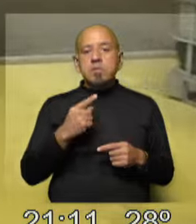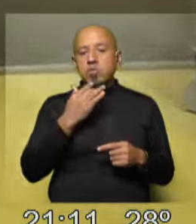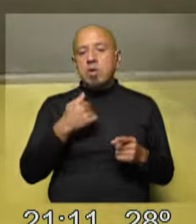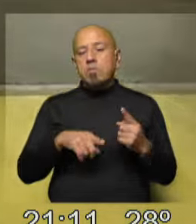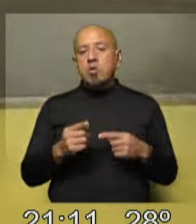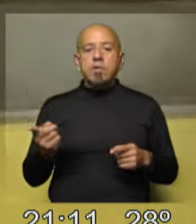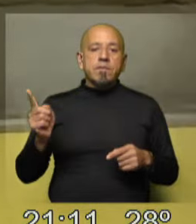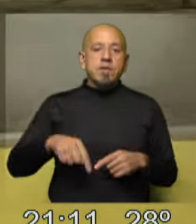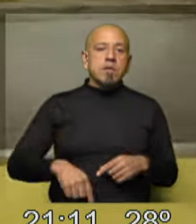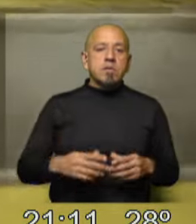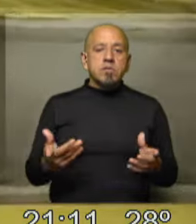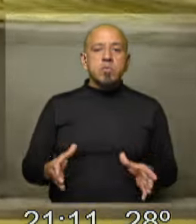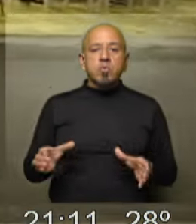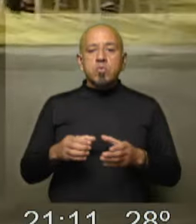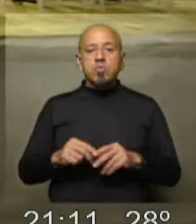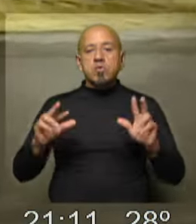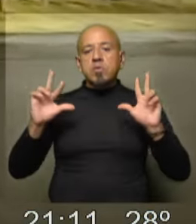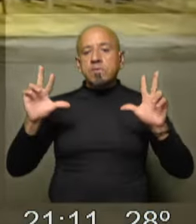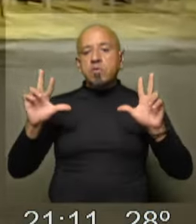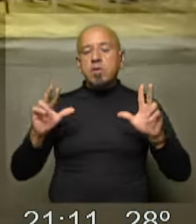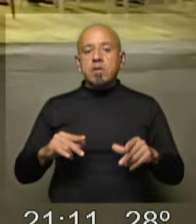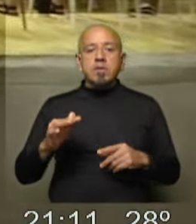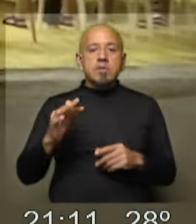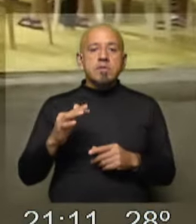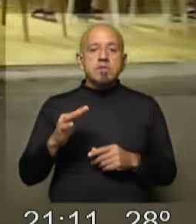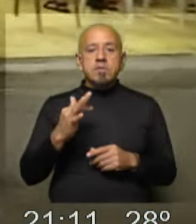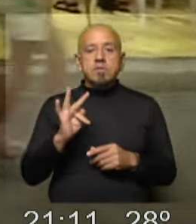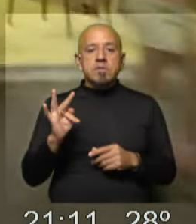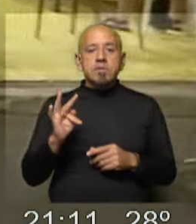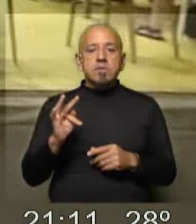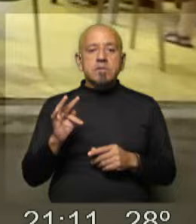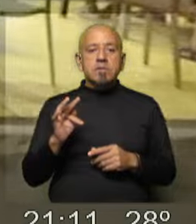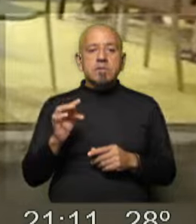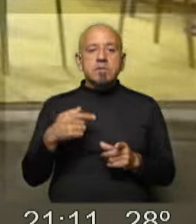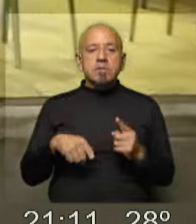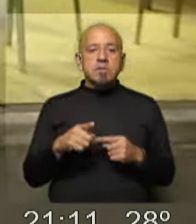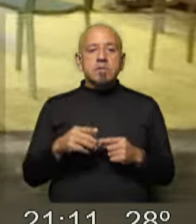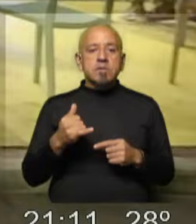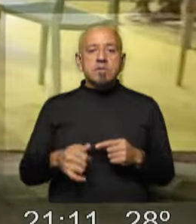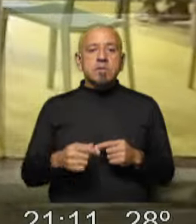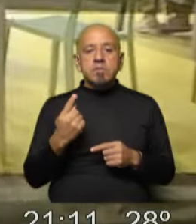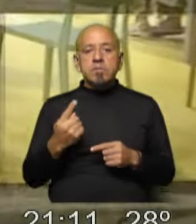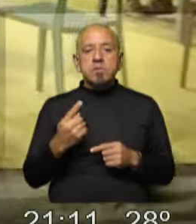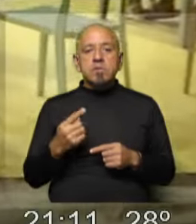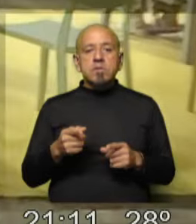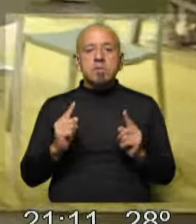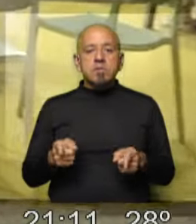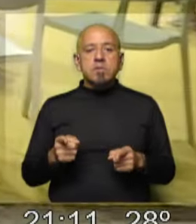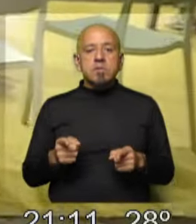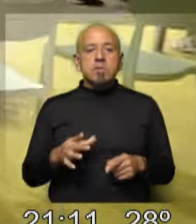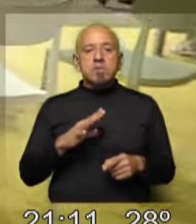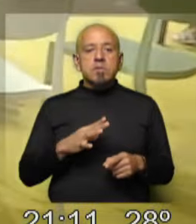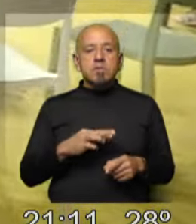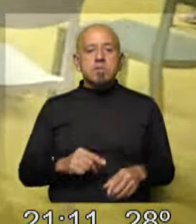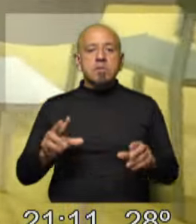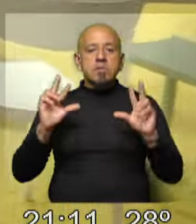de de vley que está federado pueden pueden tener prioridad y también están los elementos hay